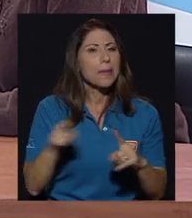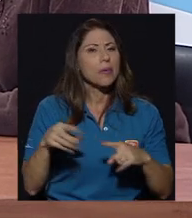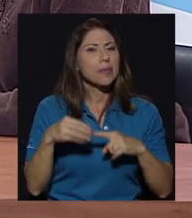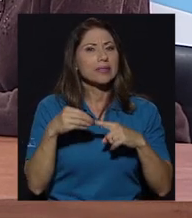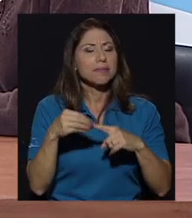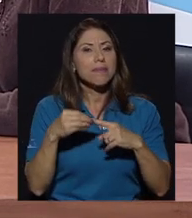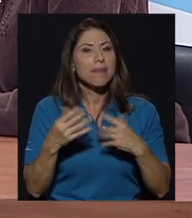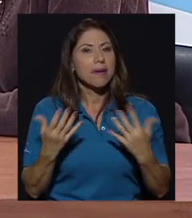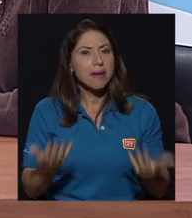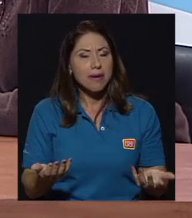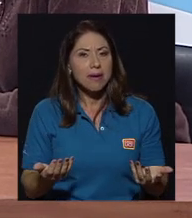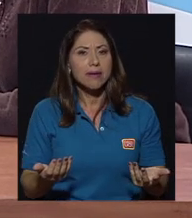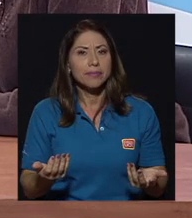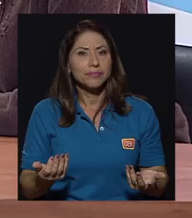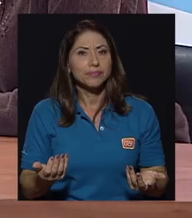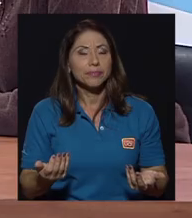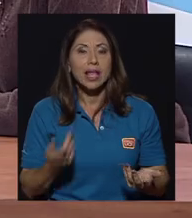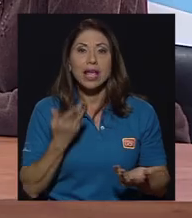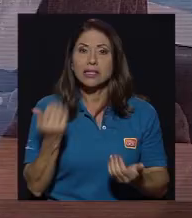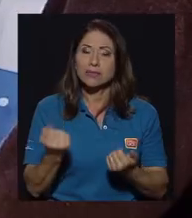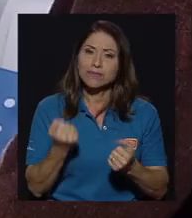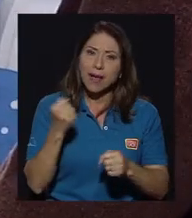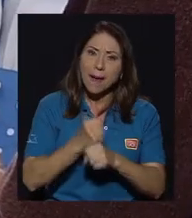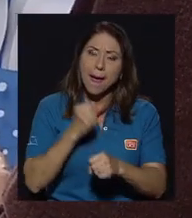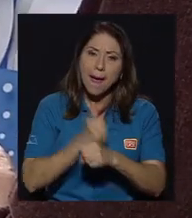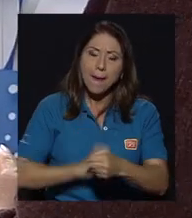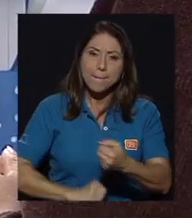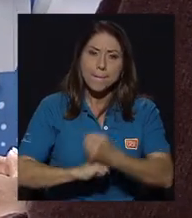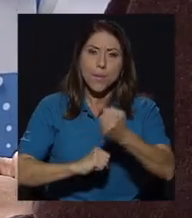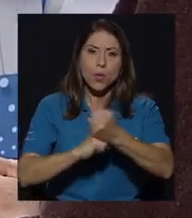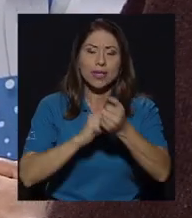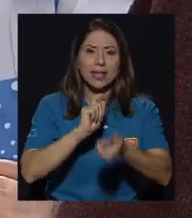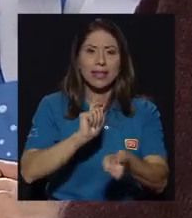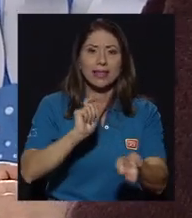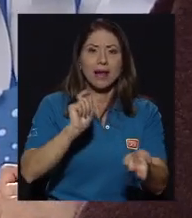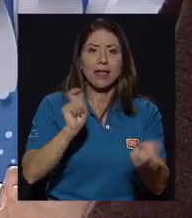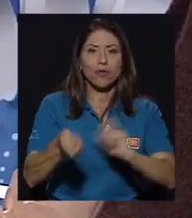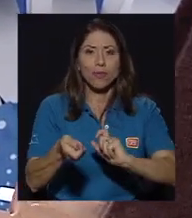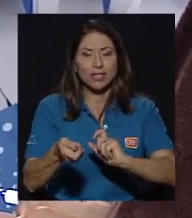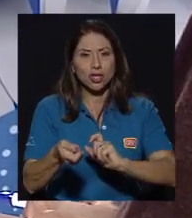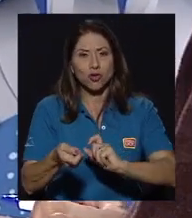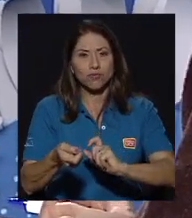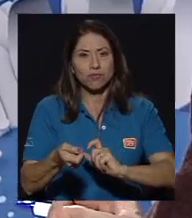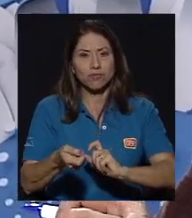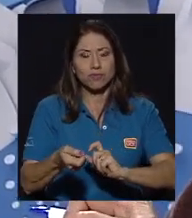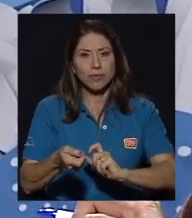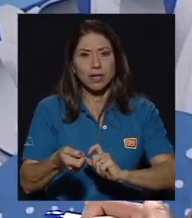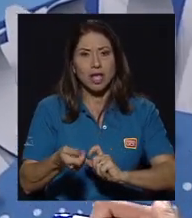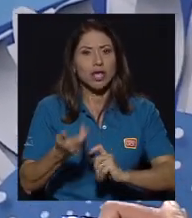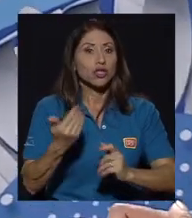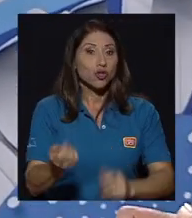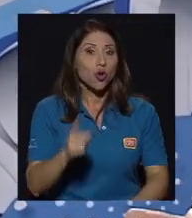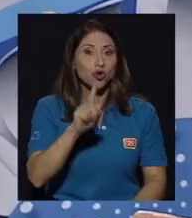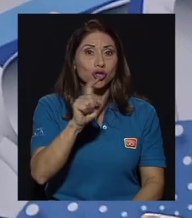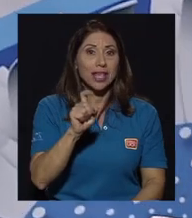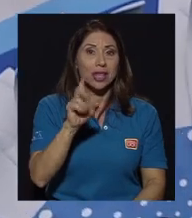fundamentalmente creo que ha sido de aporte de transformación y son